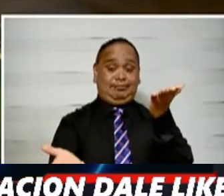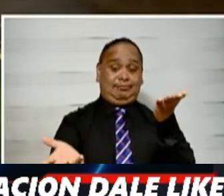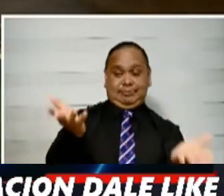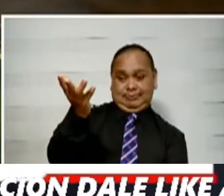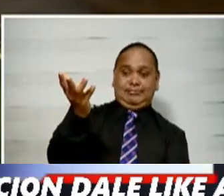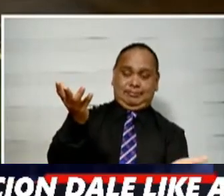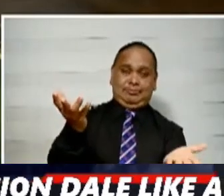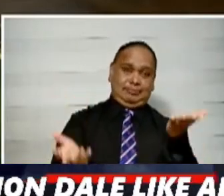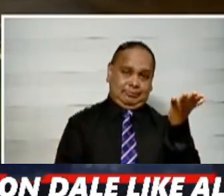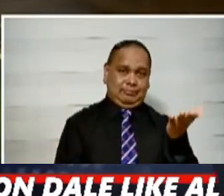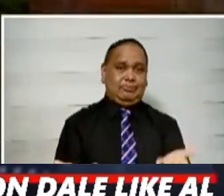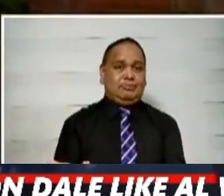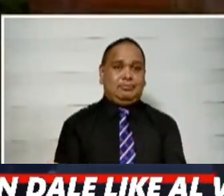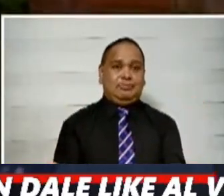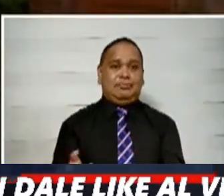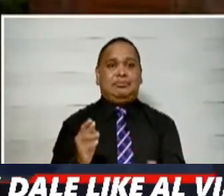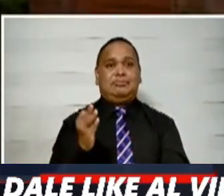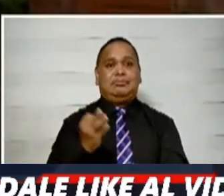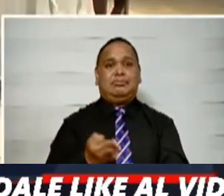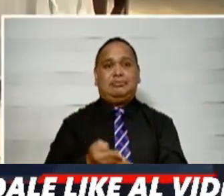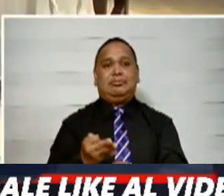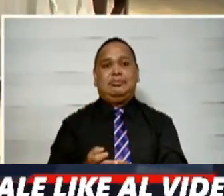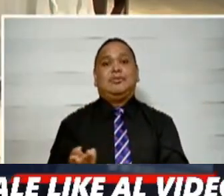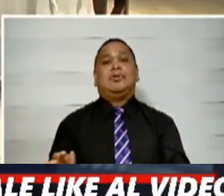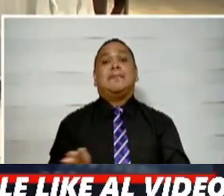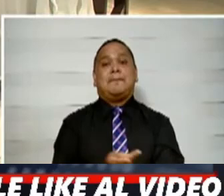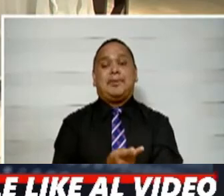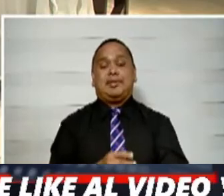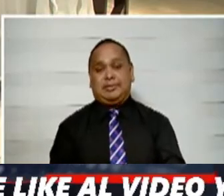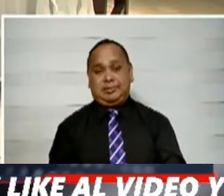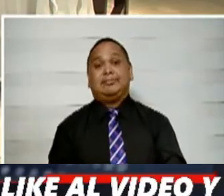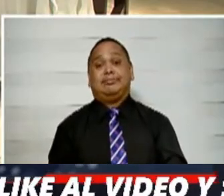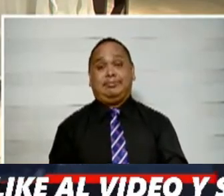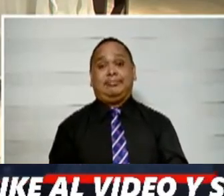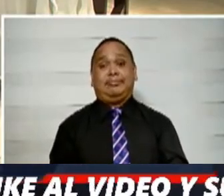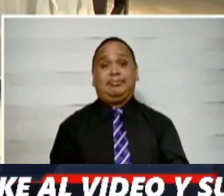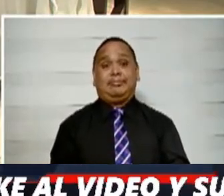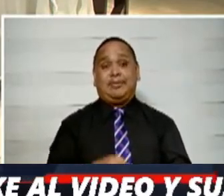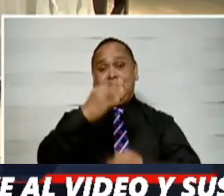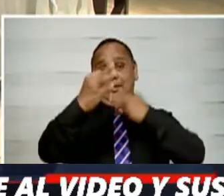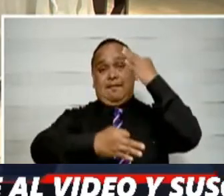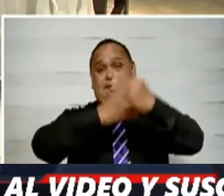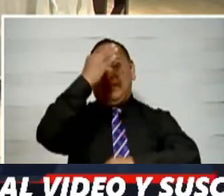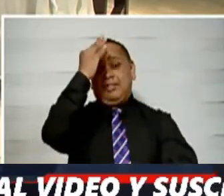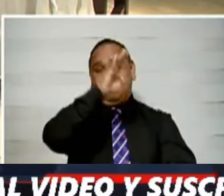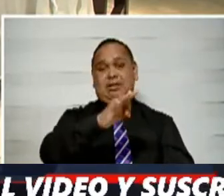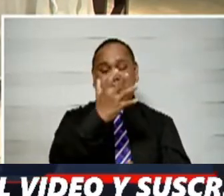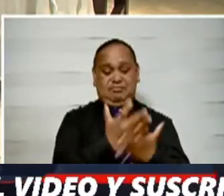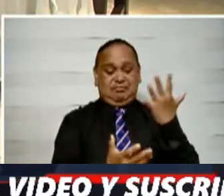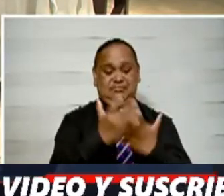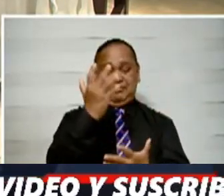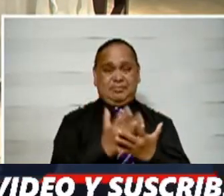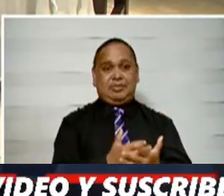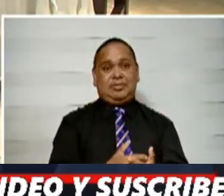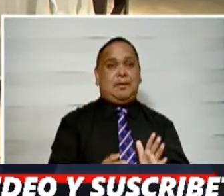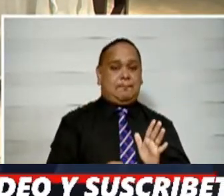poder, ¿no? Pues está así, es porque de alguna manera. ¿Qué está pasando por lo que estoy viendo ahorita en todas estas fake news? Que veo esta sección y bueno, supongo que